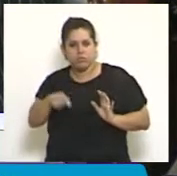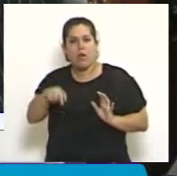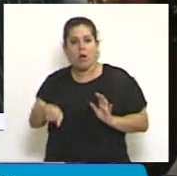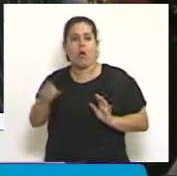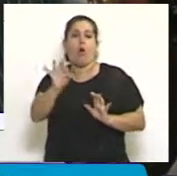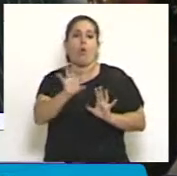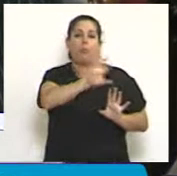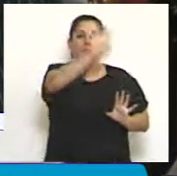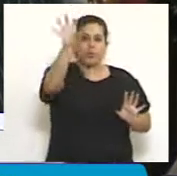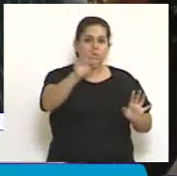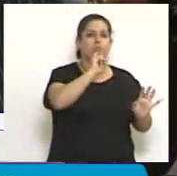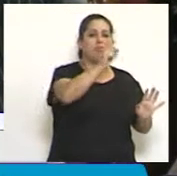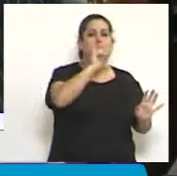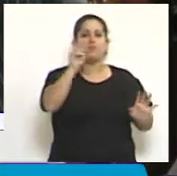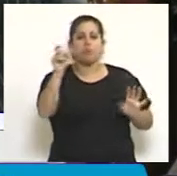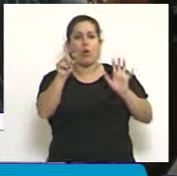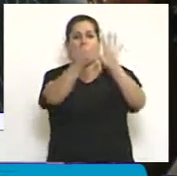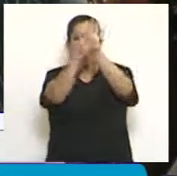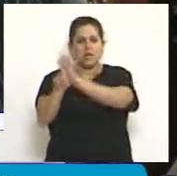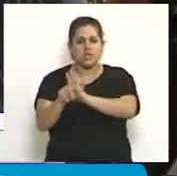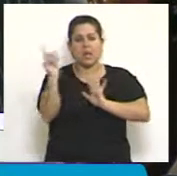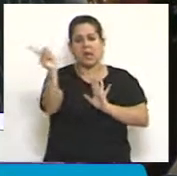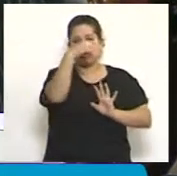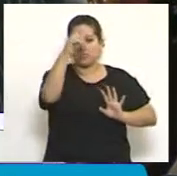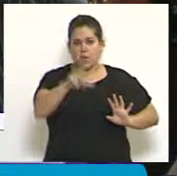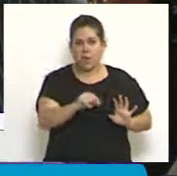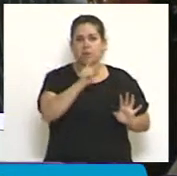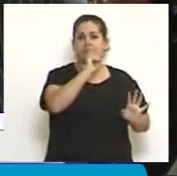de imparcialidad e independencia,